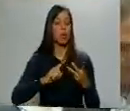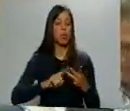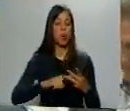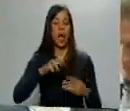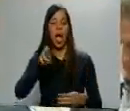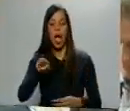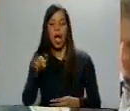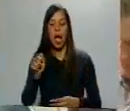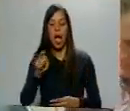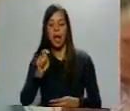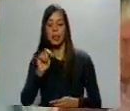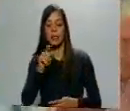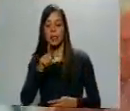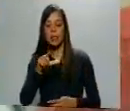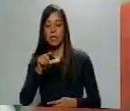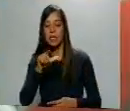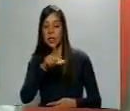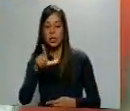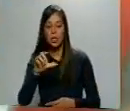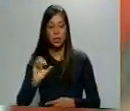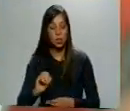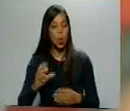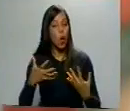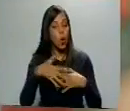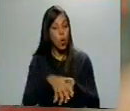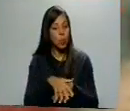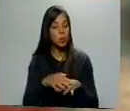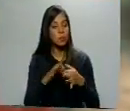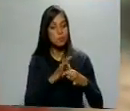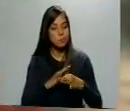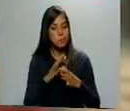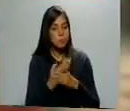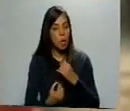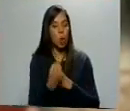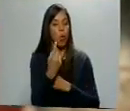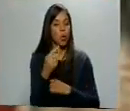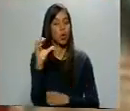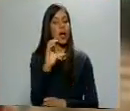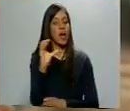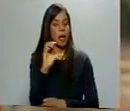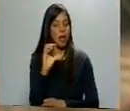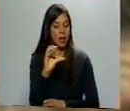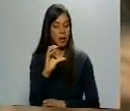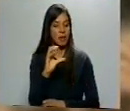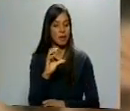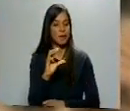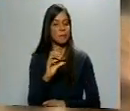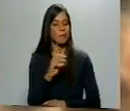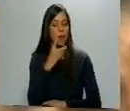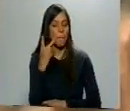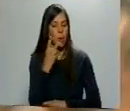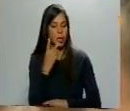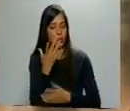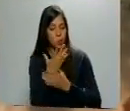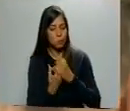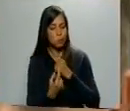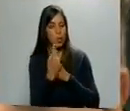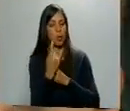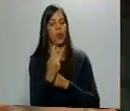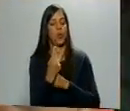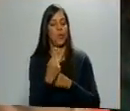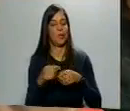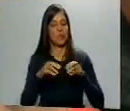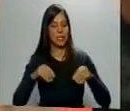en conjunto con el municipio Libertador, integrar esa instancia en una entidad político-territorial que